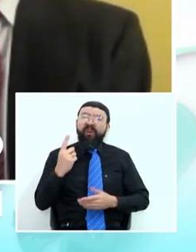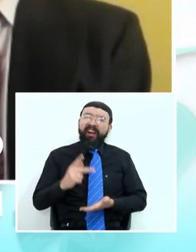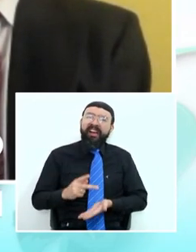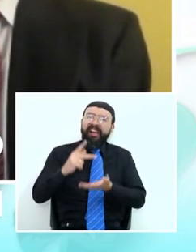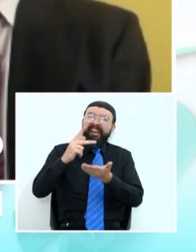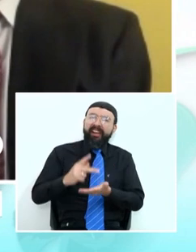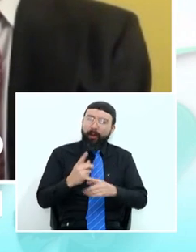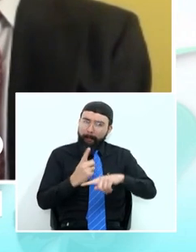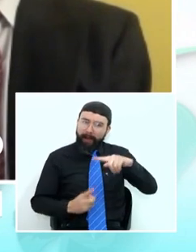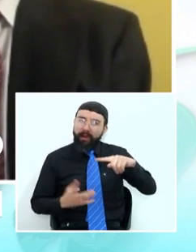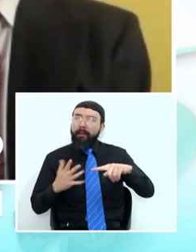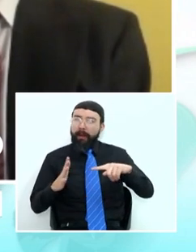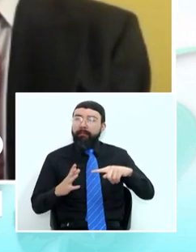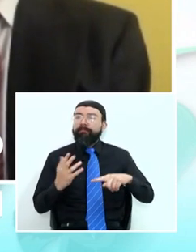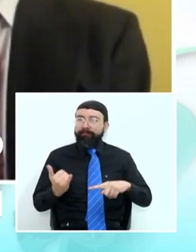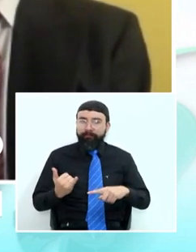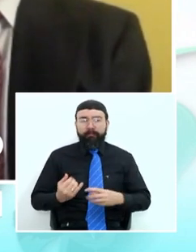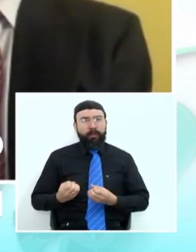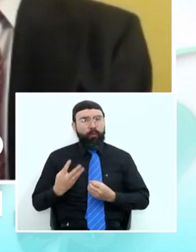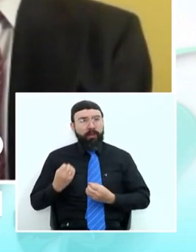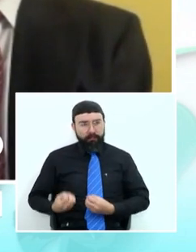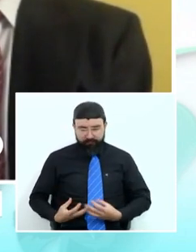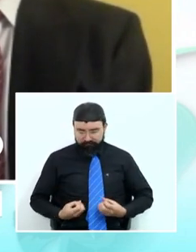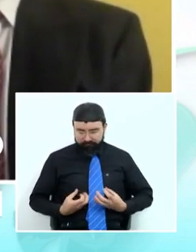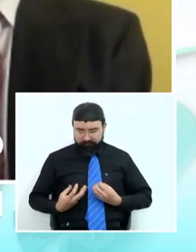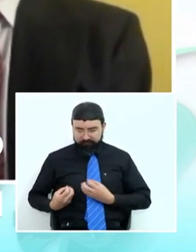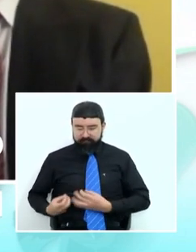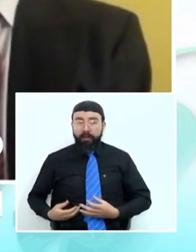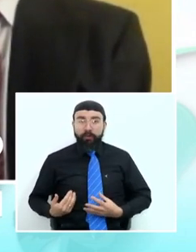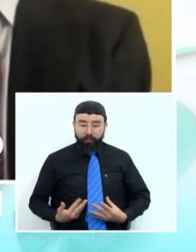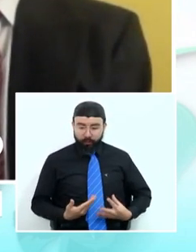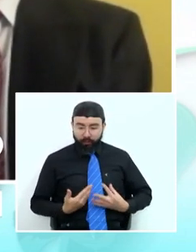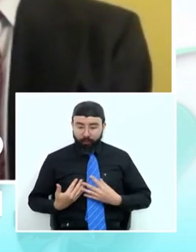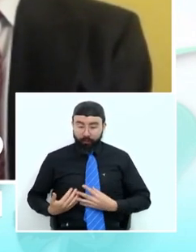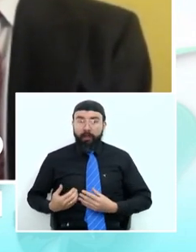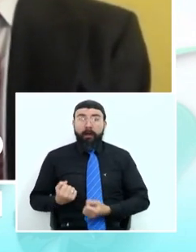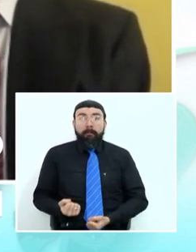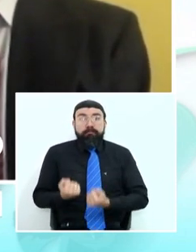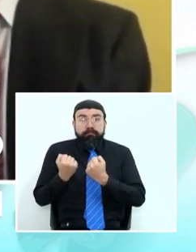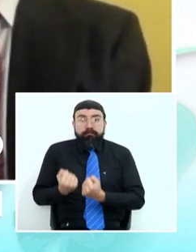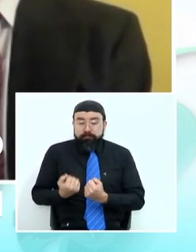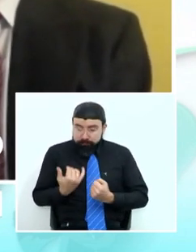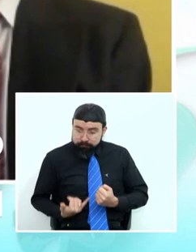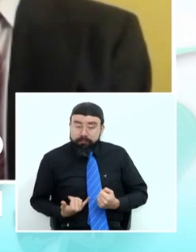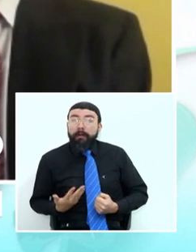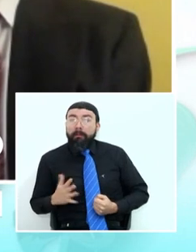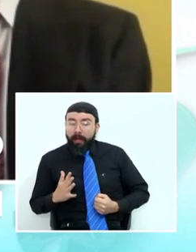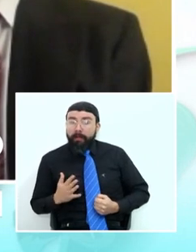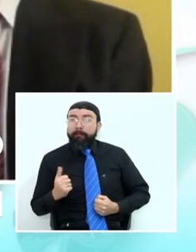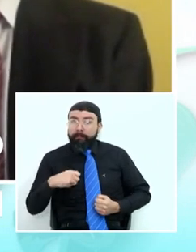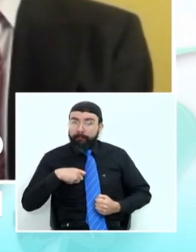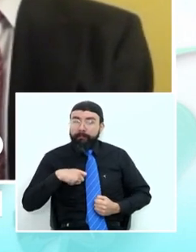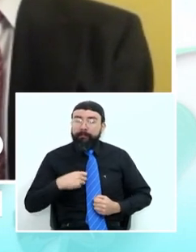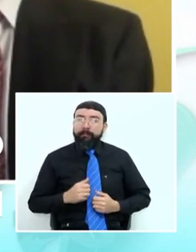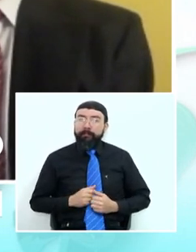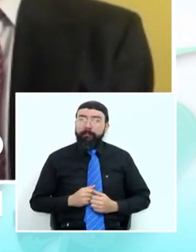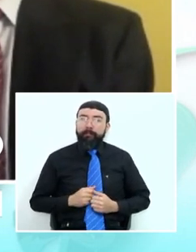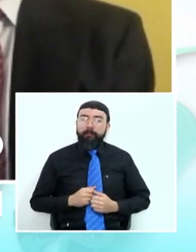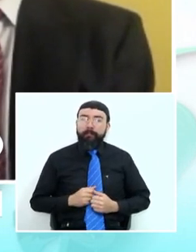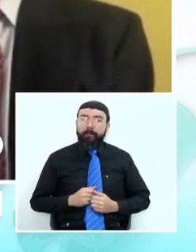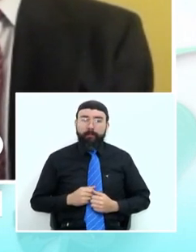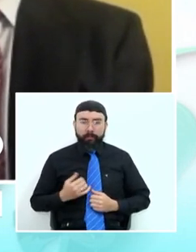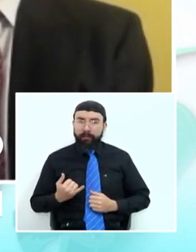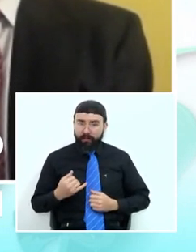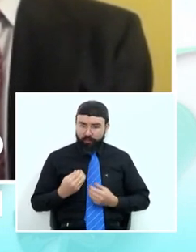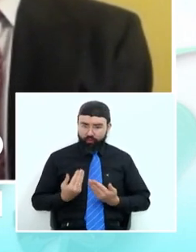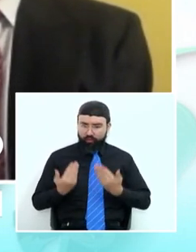pesa esa cantidad de microbiota, es decir, de las tanto enzimas